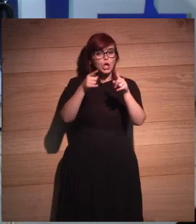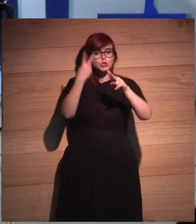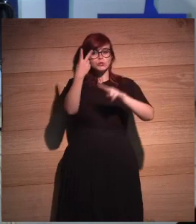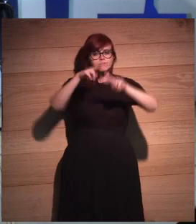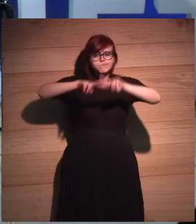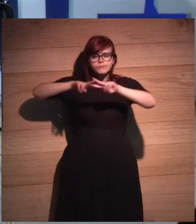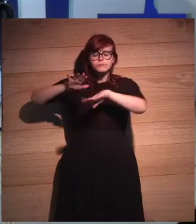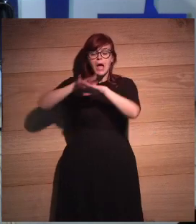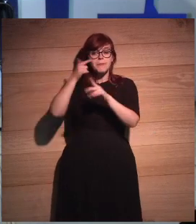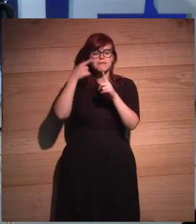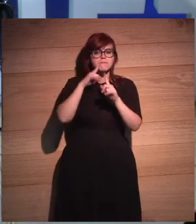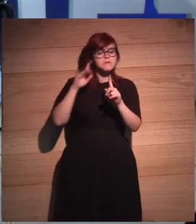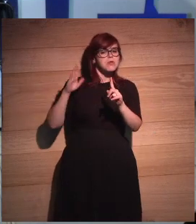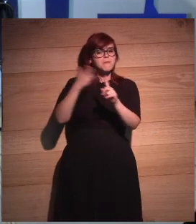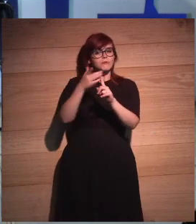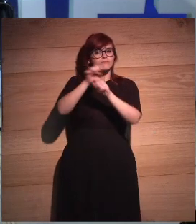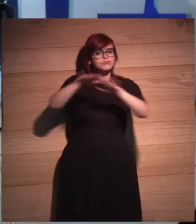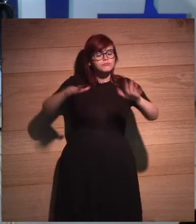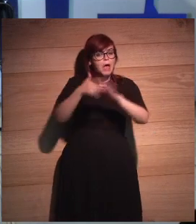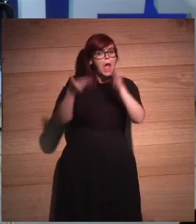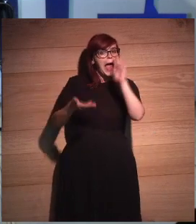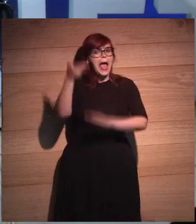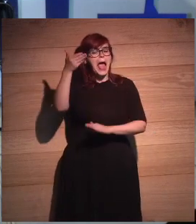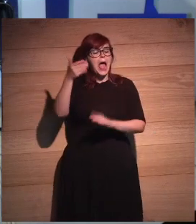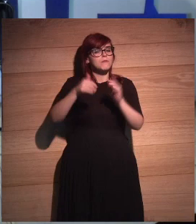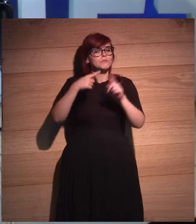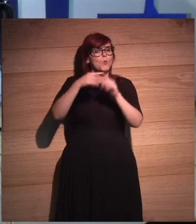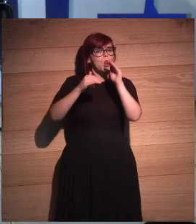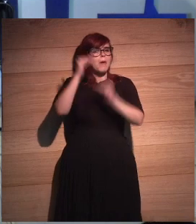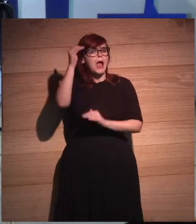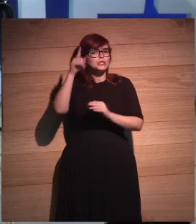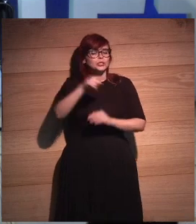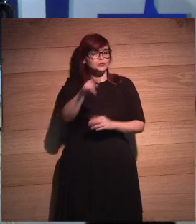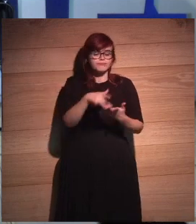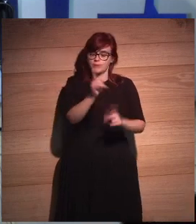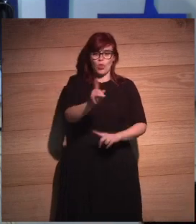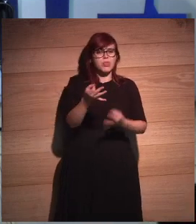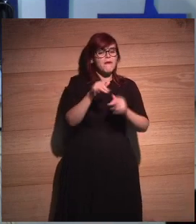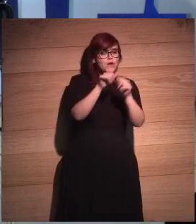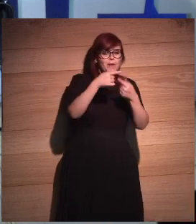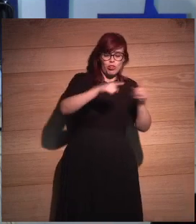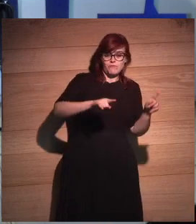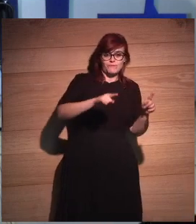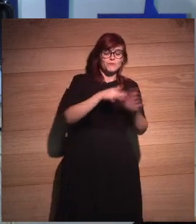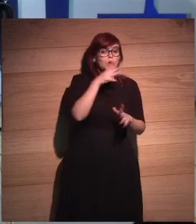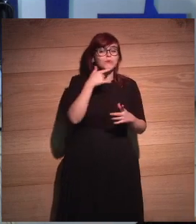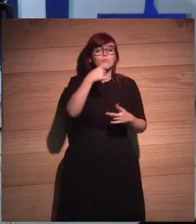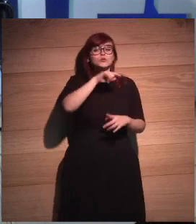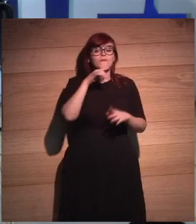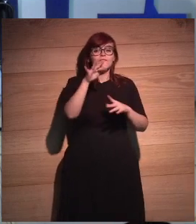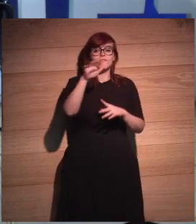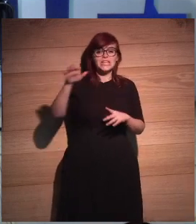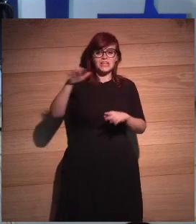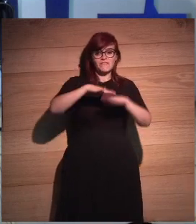no era tan alto y hemos visto que lo que hay que hacer es otra cosa totalmente diferente. Para quien no sepa cómo funciona Free